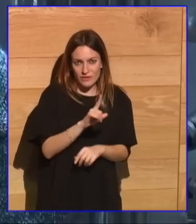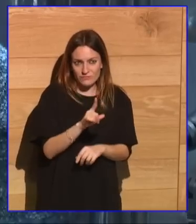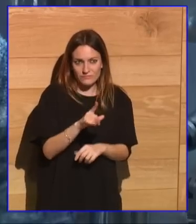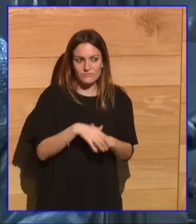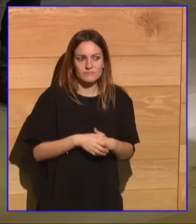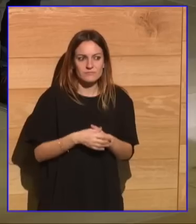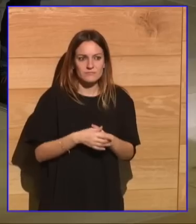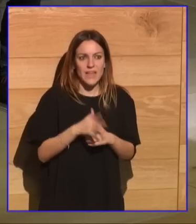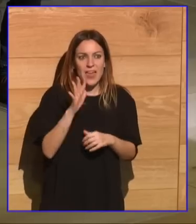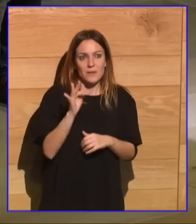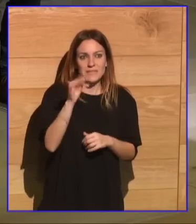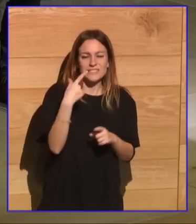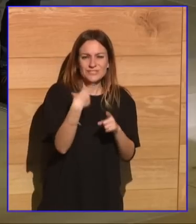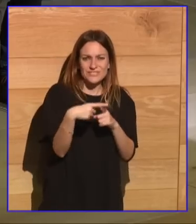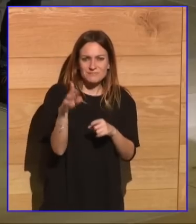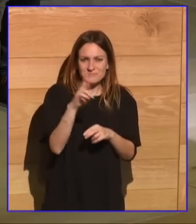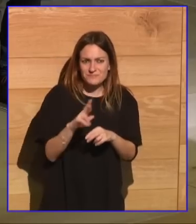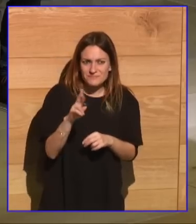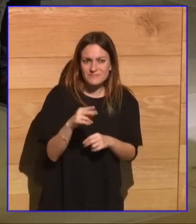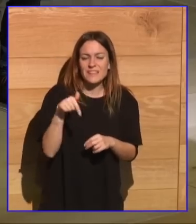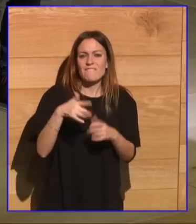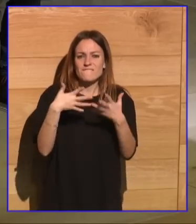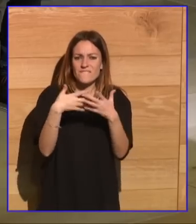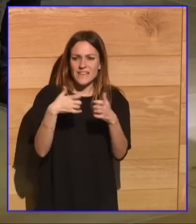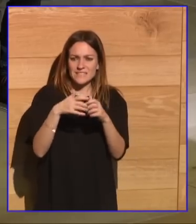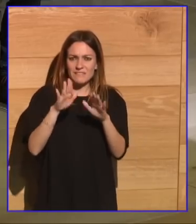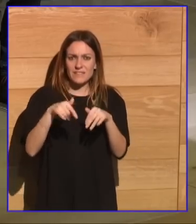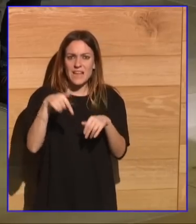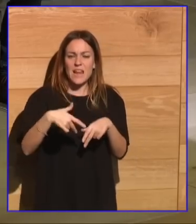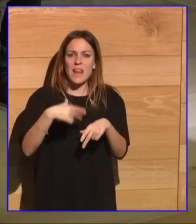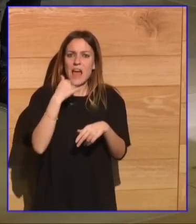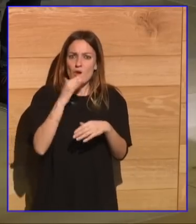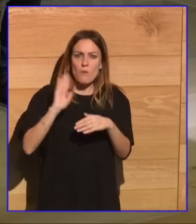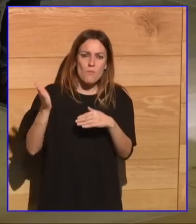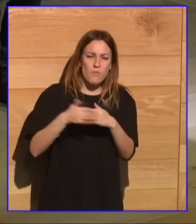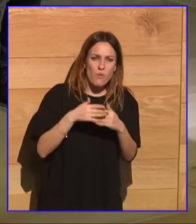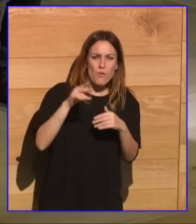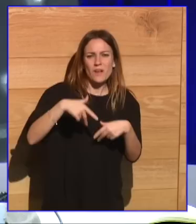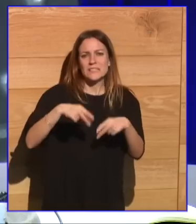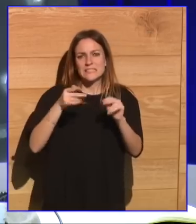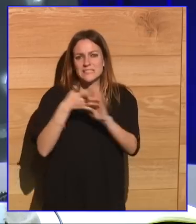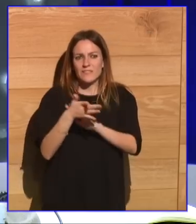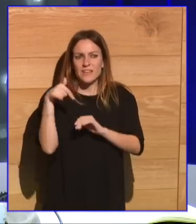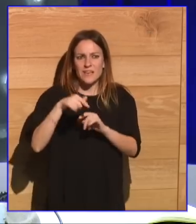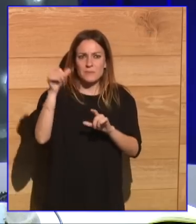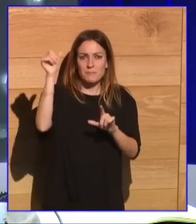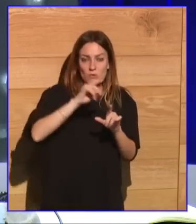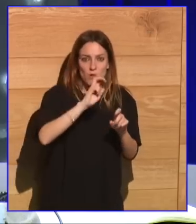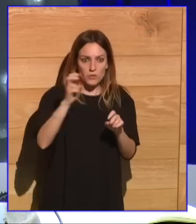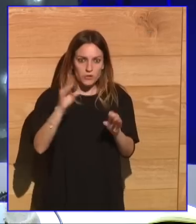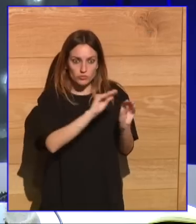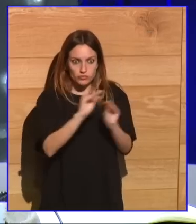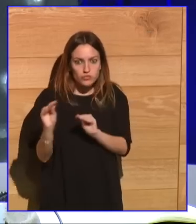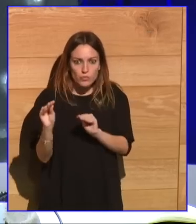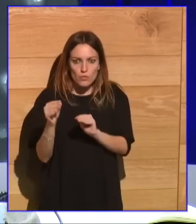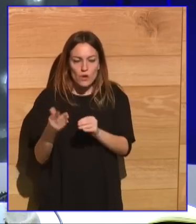las réplicas son convencionales, esa frasecita final que cierra algo y no tiene el vuelo que tienen otras películas de él mismo.